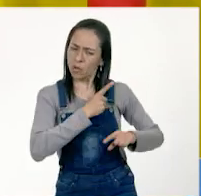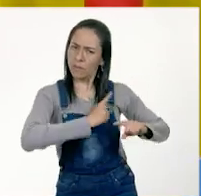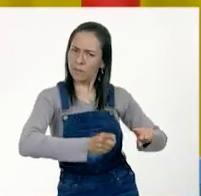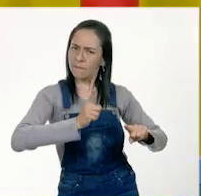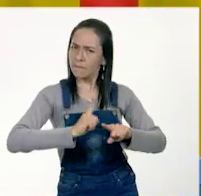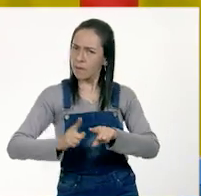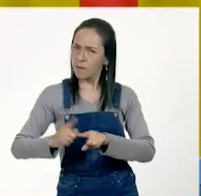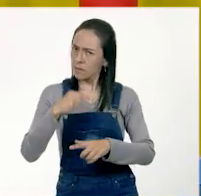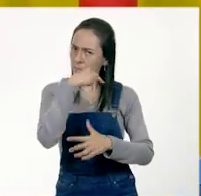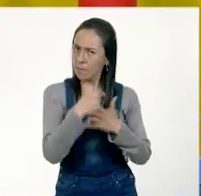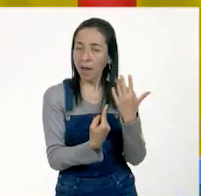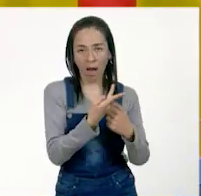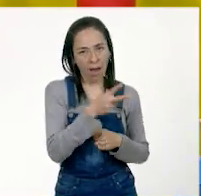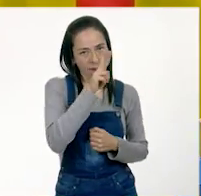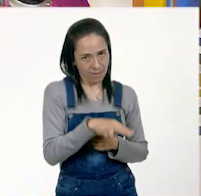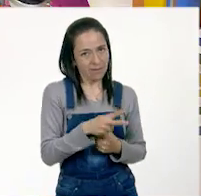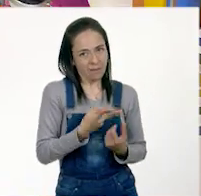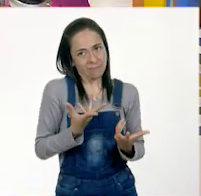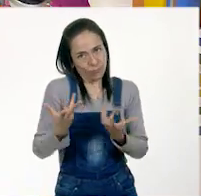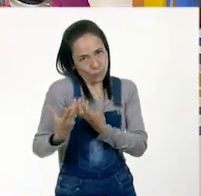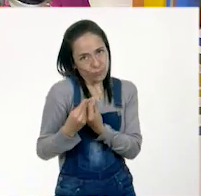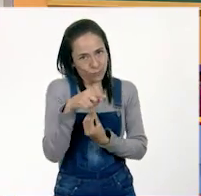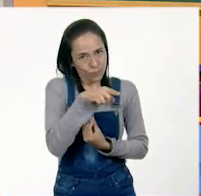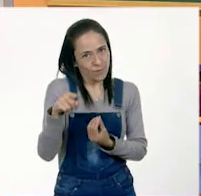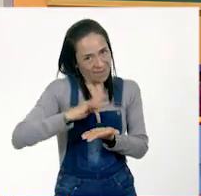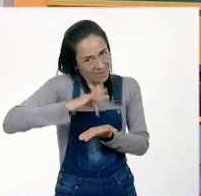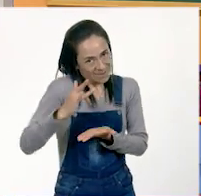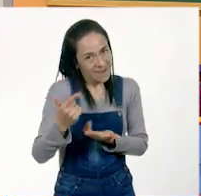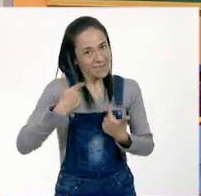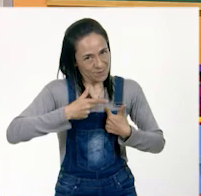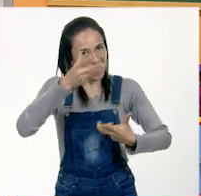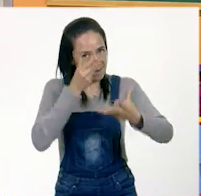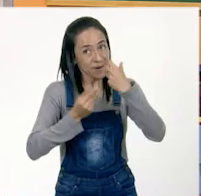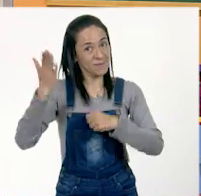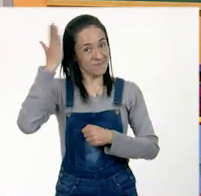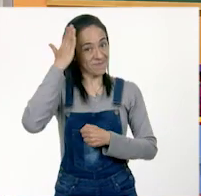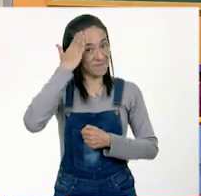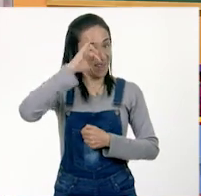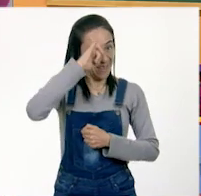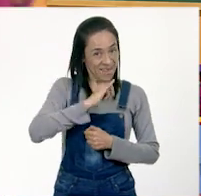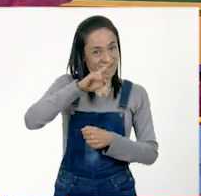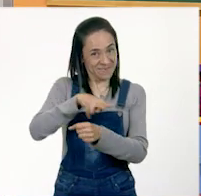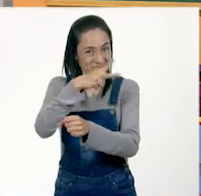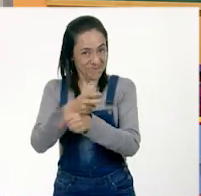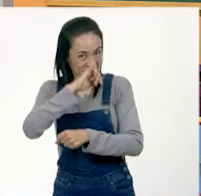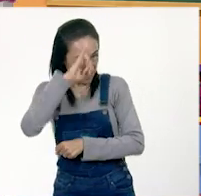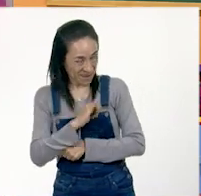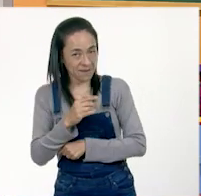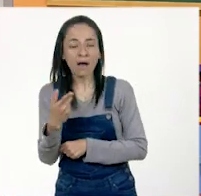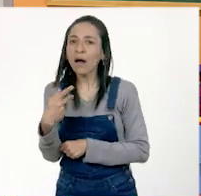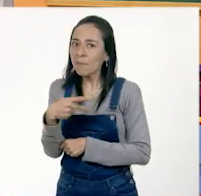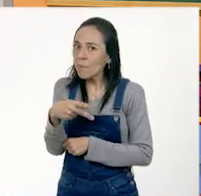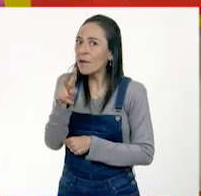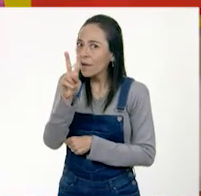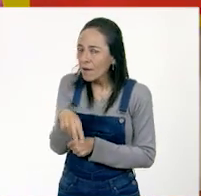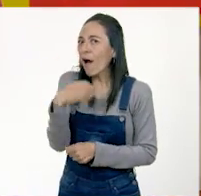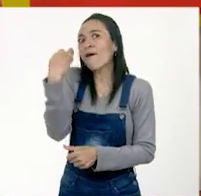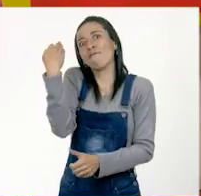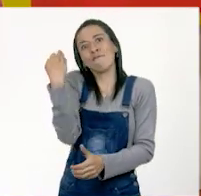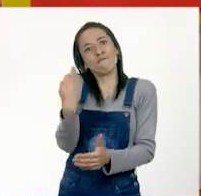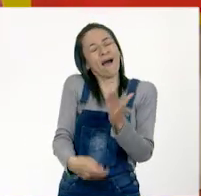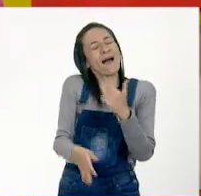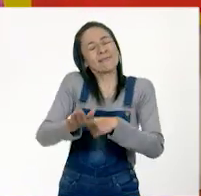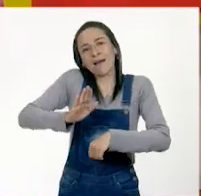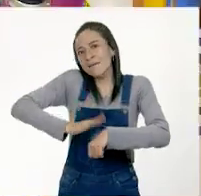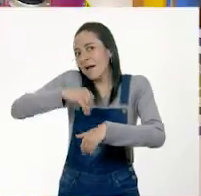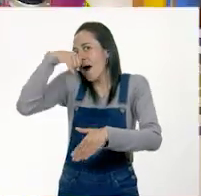ustedes, mis capitanas y comandantes y subcomandanta. Y lo que nos falta todavía en este universo de emociones. Ah,